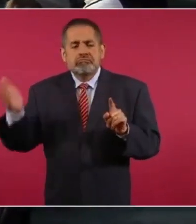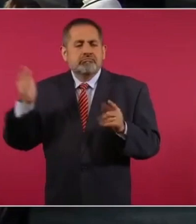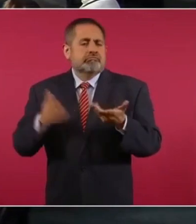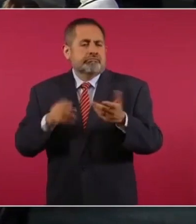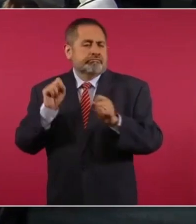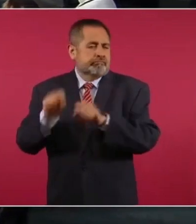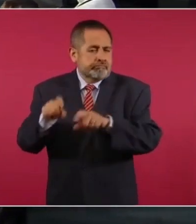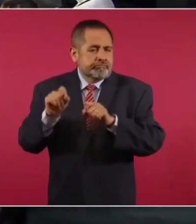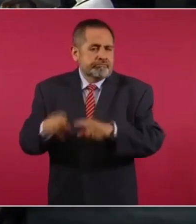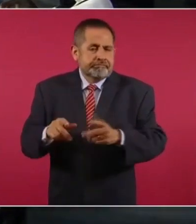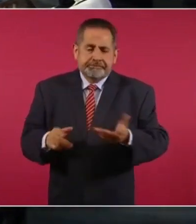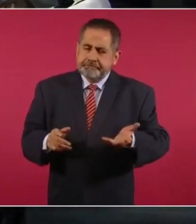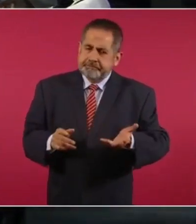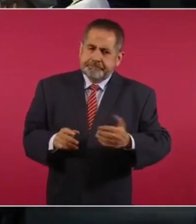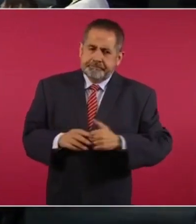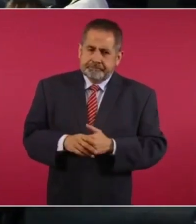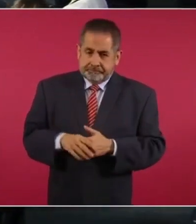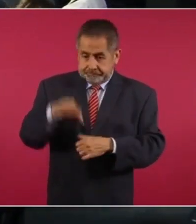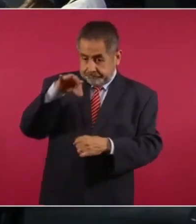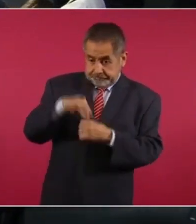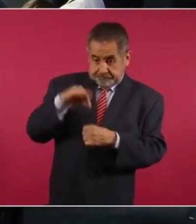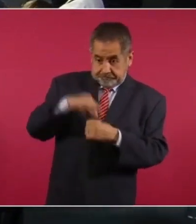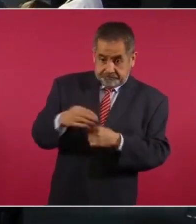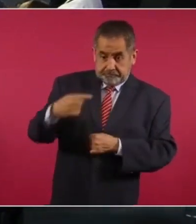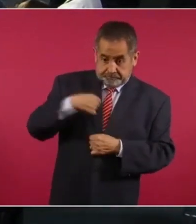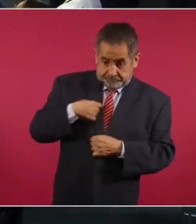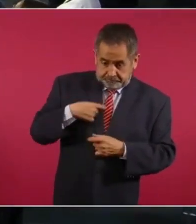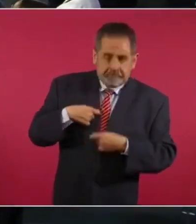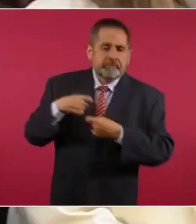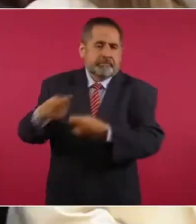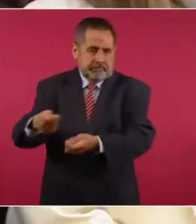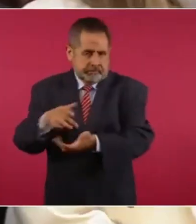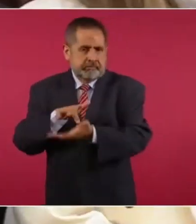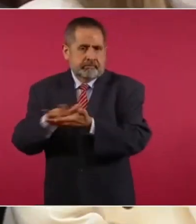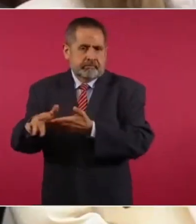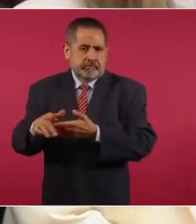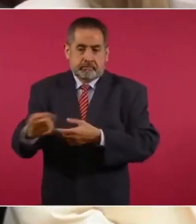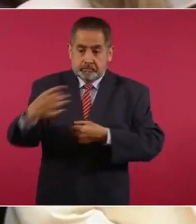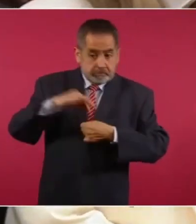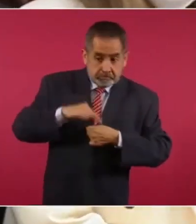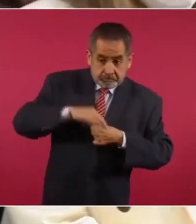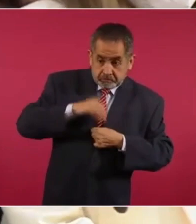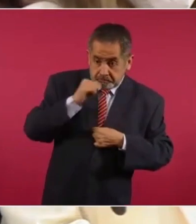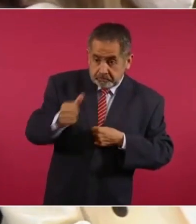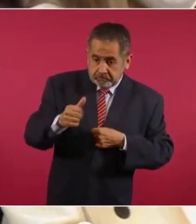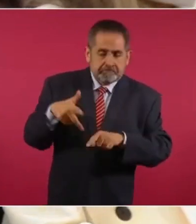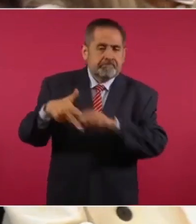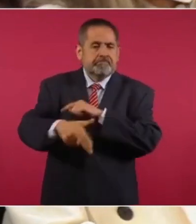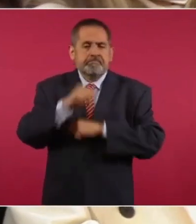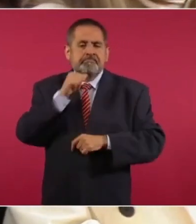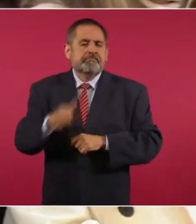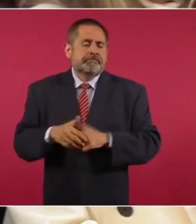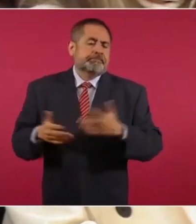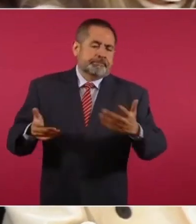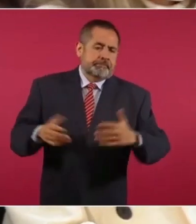Donde tú votas, te doy programa social y si no, pues no hay, ¿no?